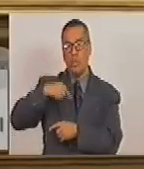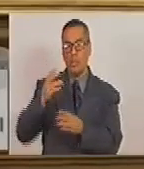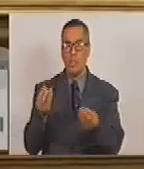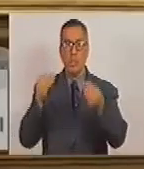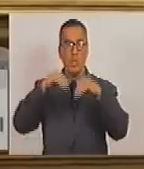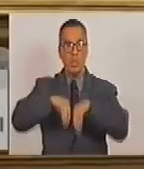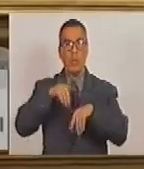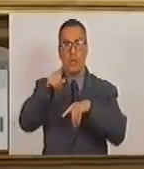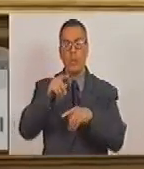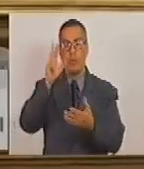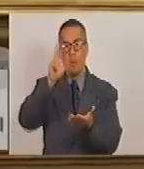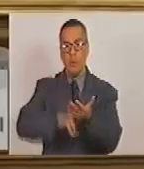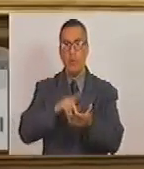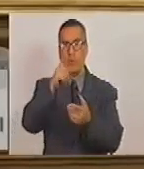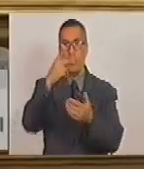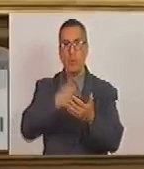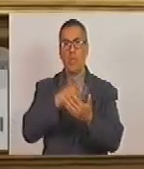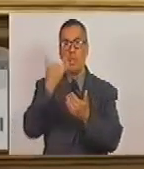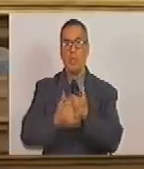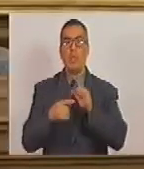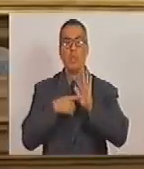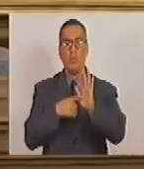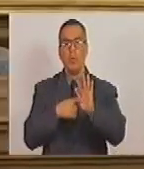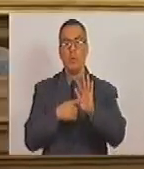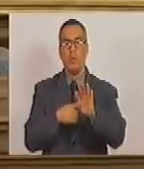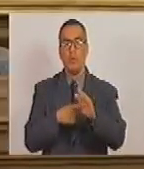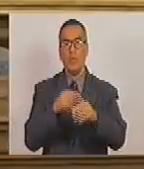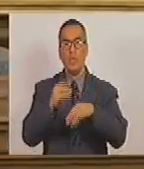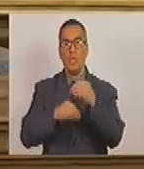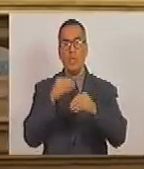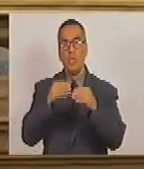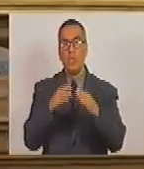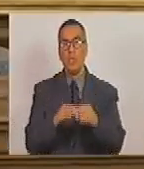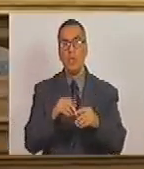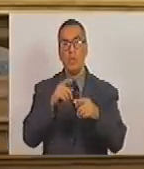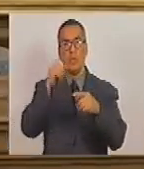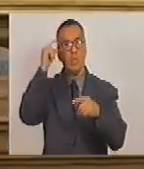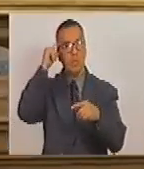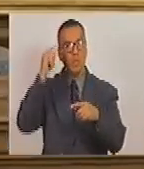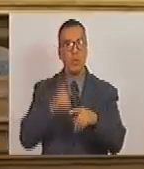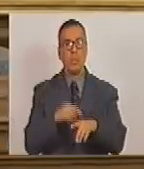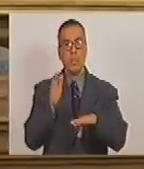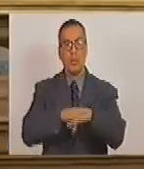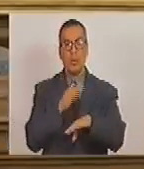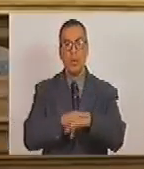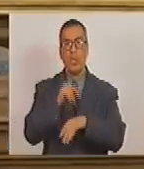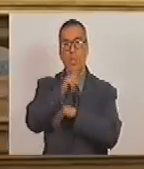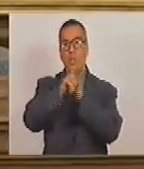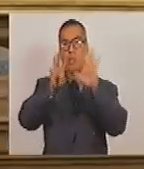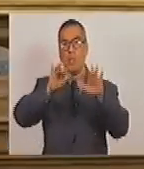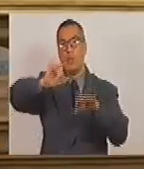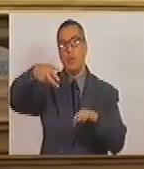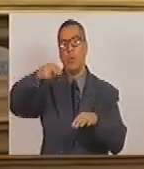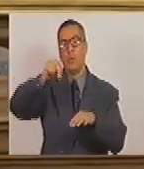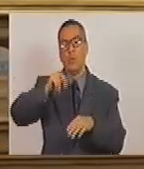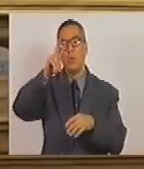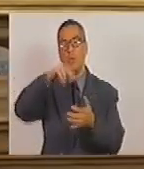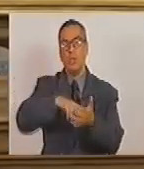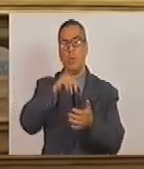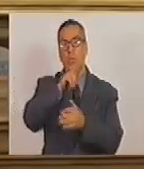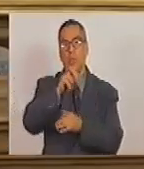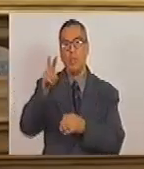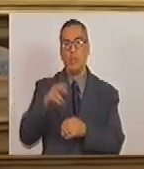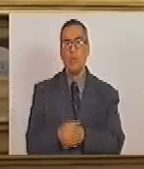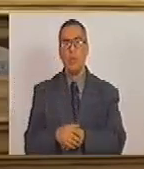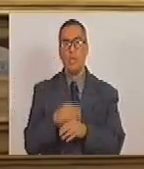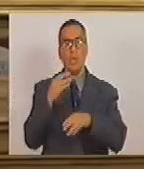acuerdo con aprobar el proyecto presentado correspondiente a la sesión ordinaria del día jueves 29 de